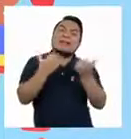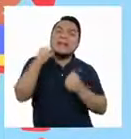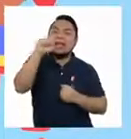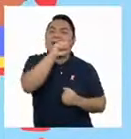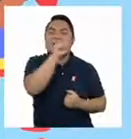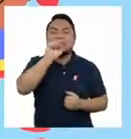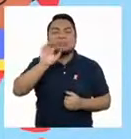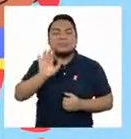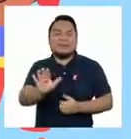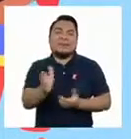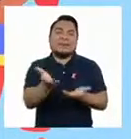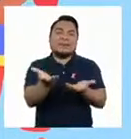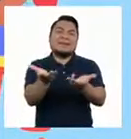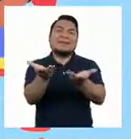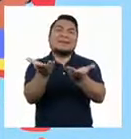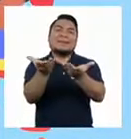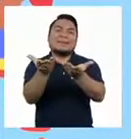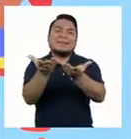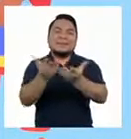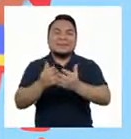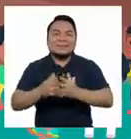cantarle